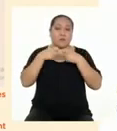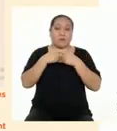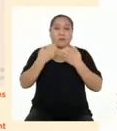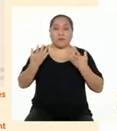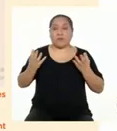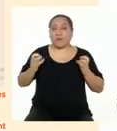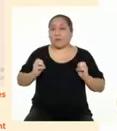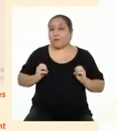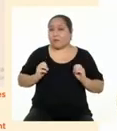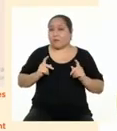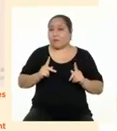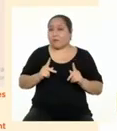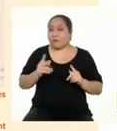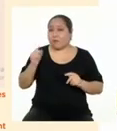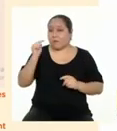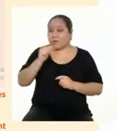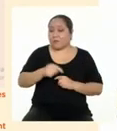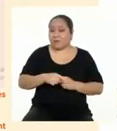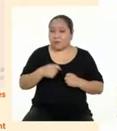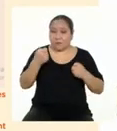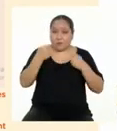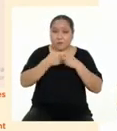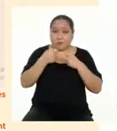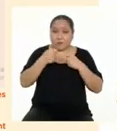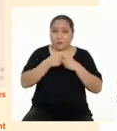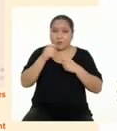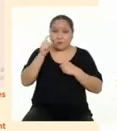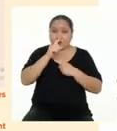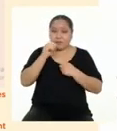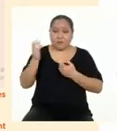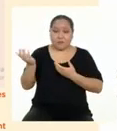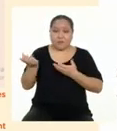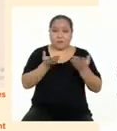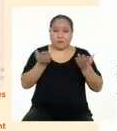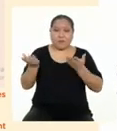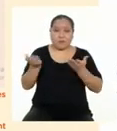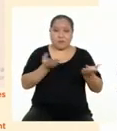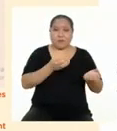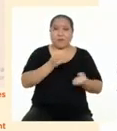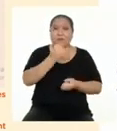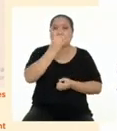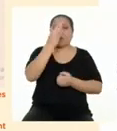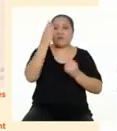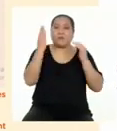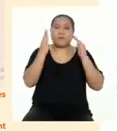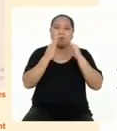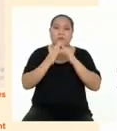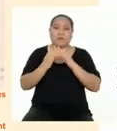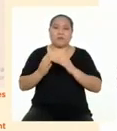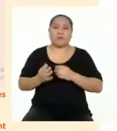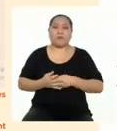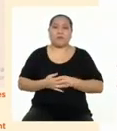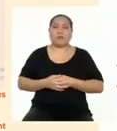la posibilidad de que este recurso no llegue a algunos hogares.